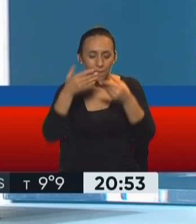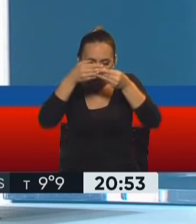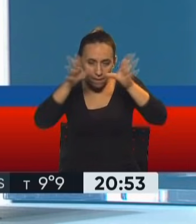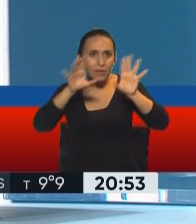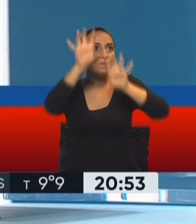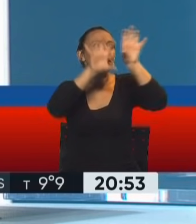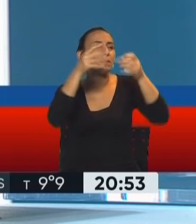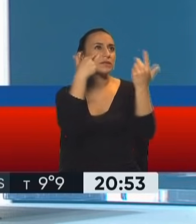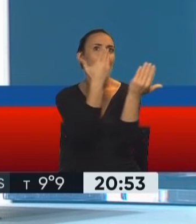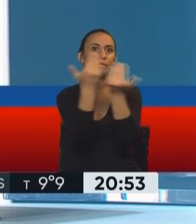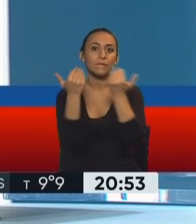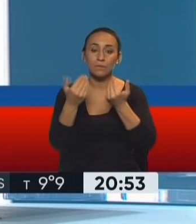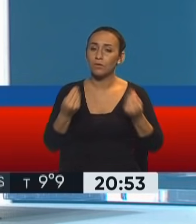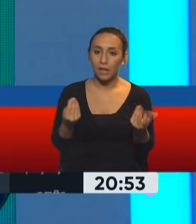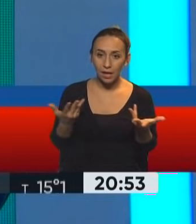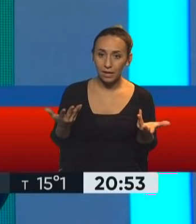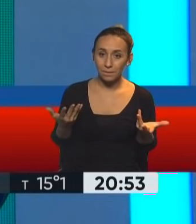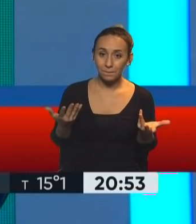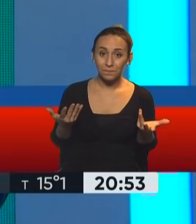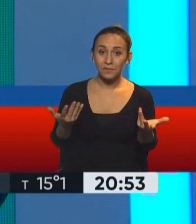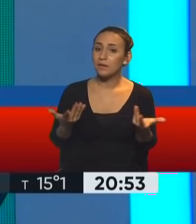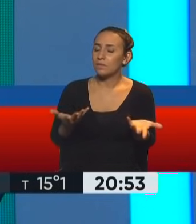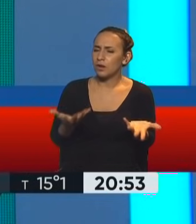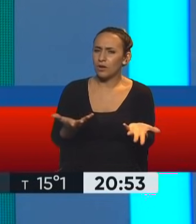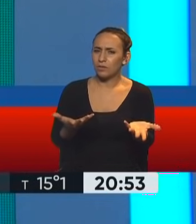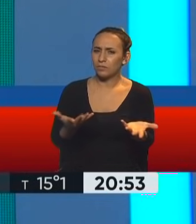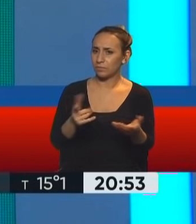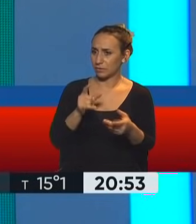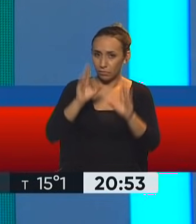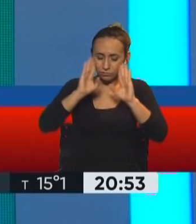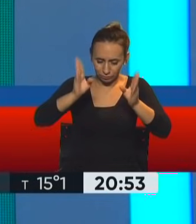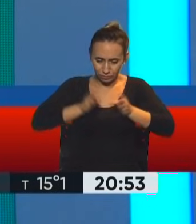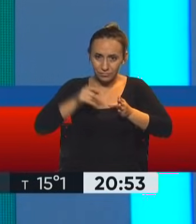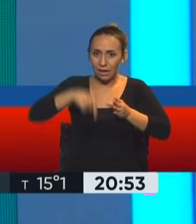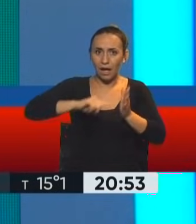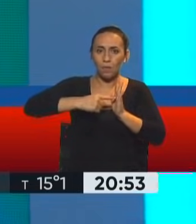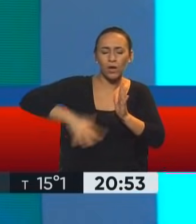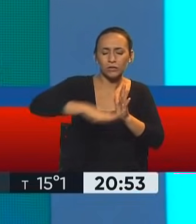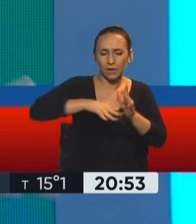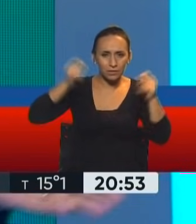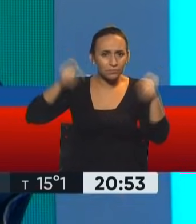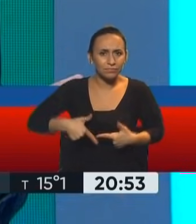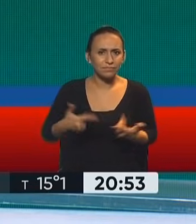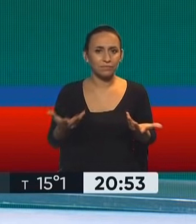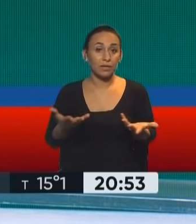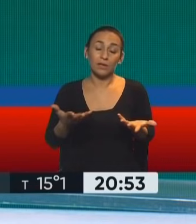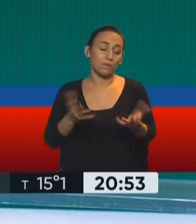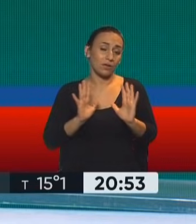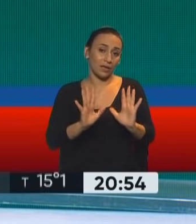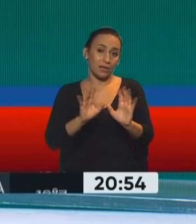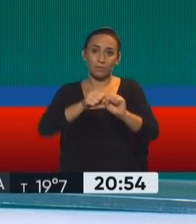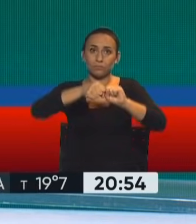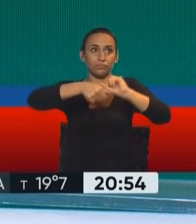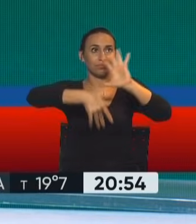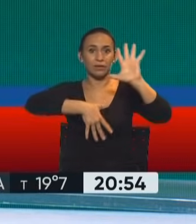nacionales. Pero se replican. Sí, bueno, pero no son medios nacionales, son medios porteños. Pero se replican. Y esto, claro, se replica, pero